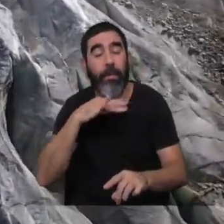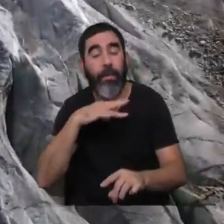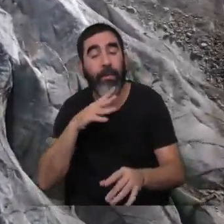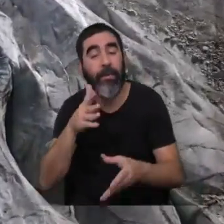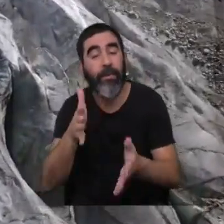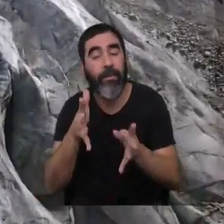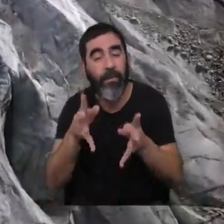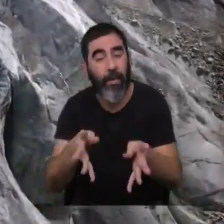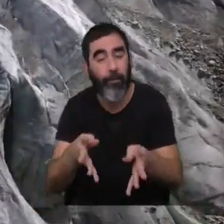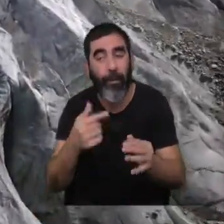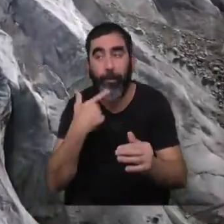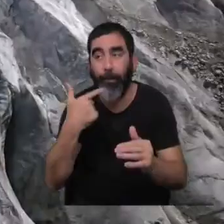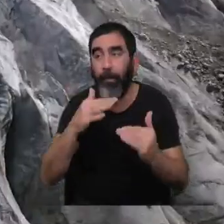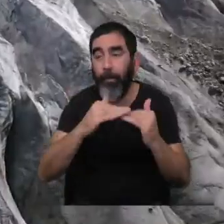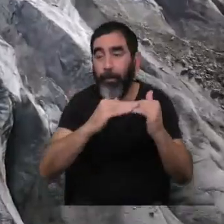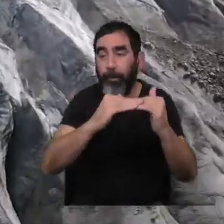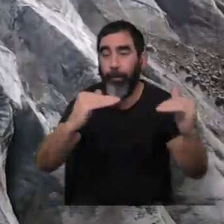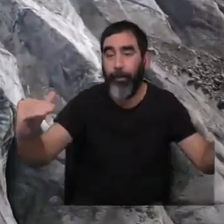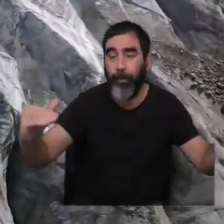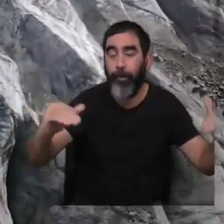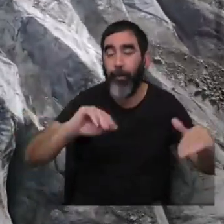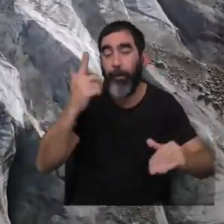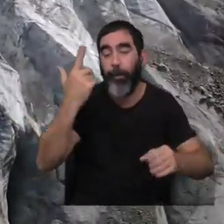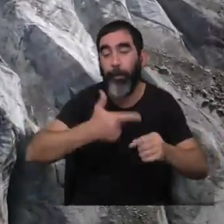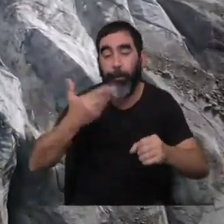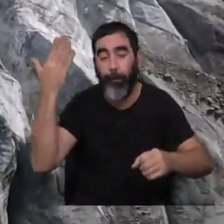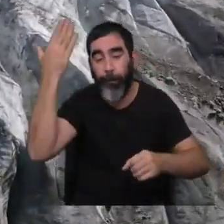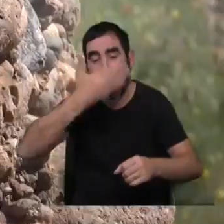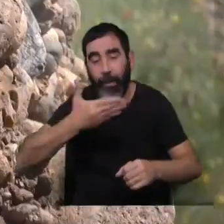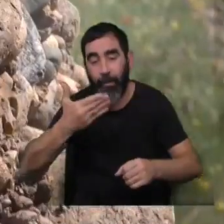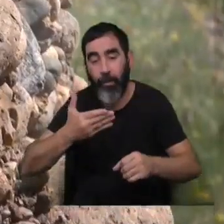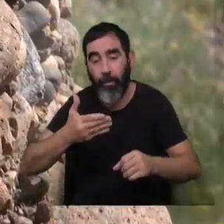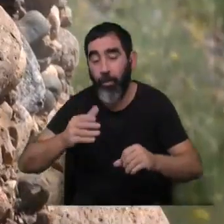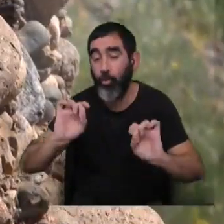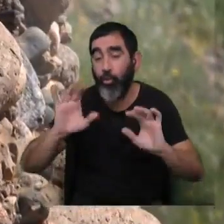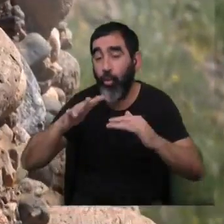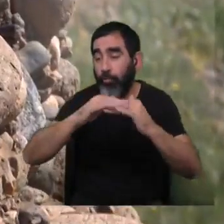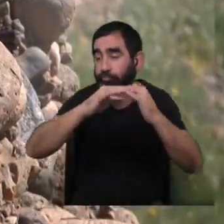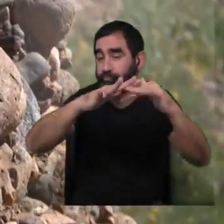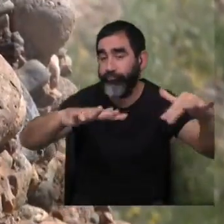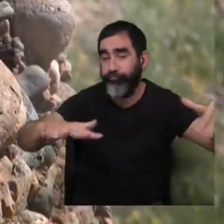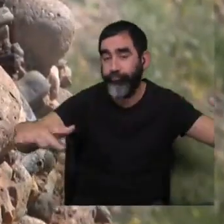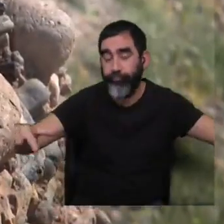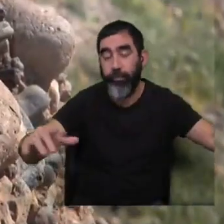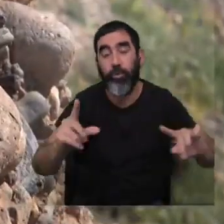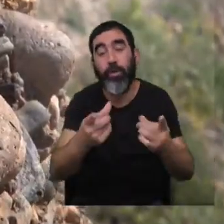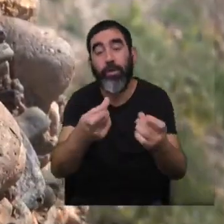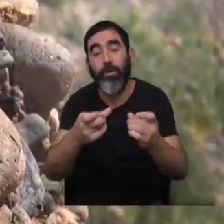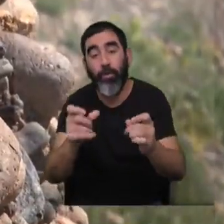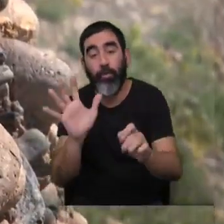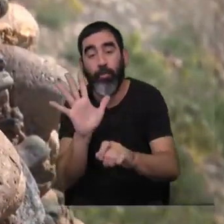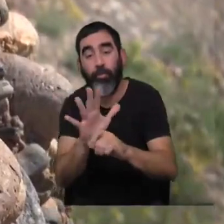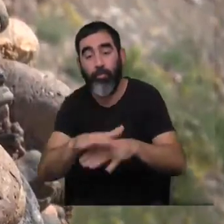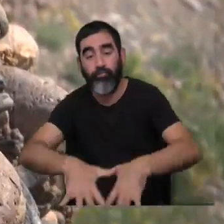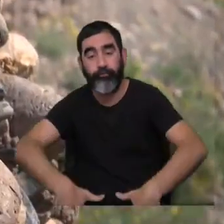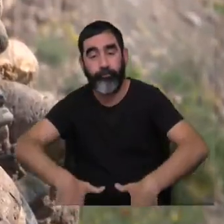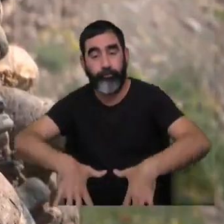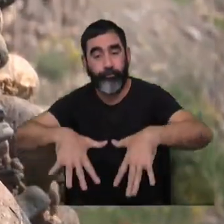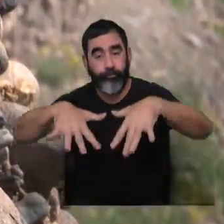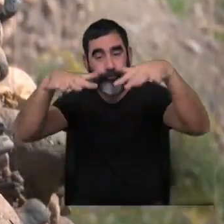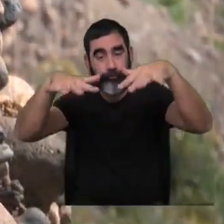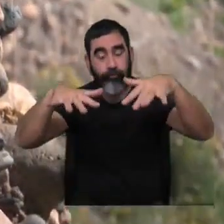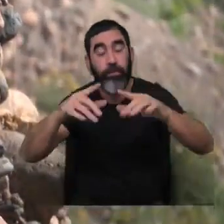todo fuera plano, el petróleo llegaría a esa superficie y quedaría, simplemente se desparramaría, pero yo necesito una acumulación.